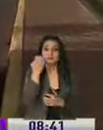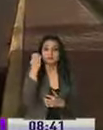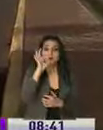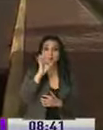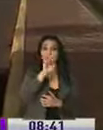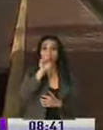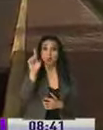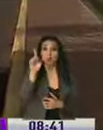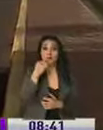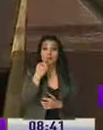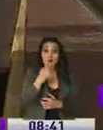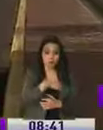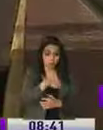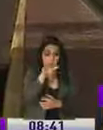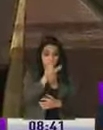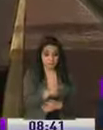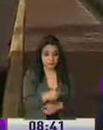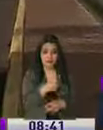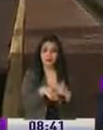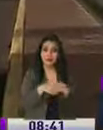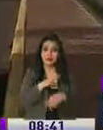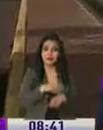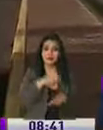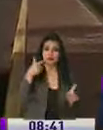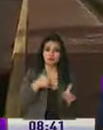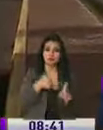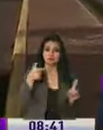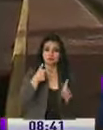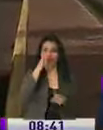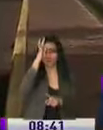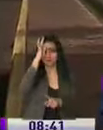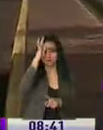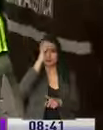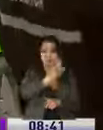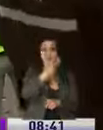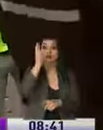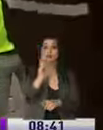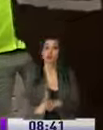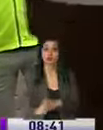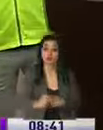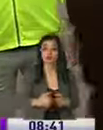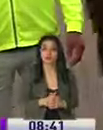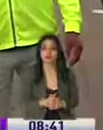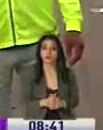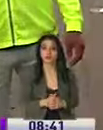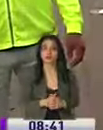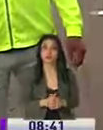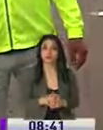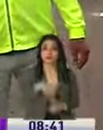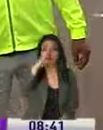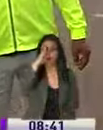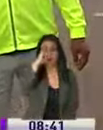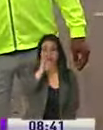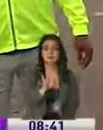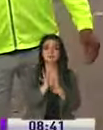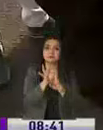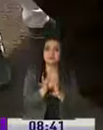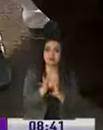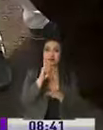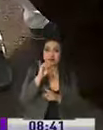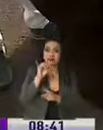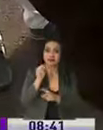herida producto de un impacto por arma de fuego en el hospital Enrique Garcés. De inmediato, personal de la DINASED y agentes de